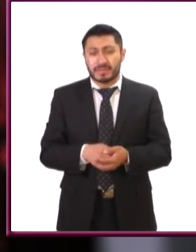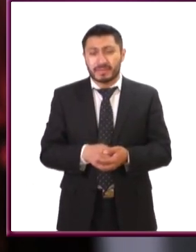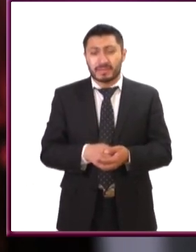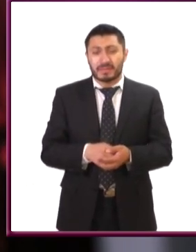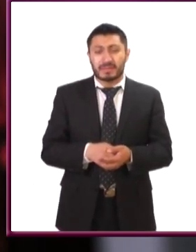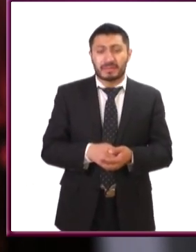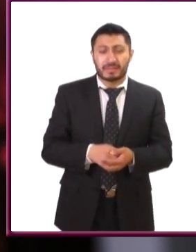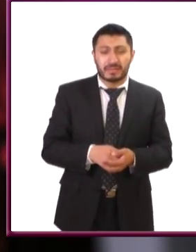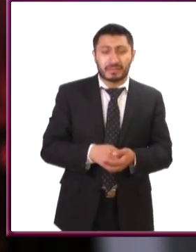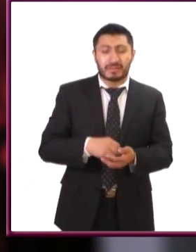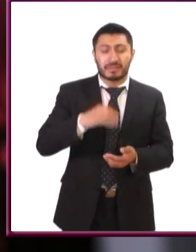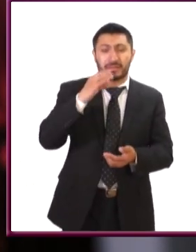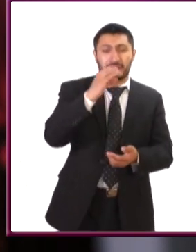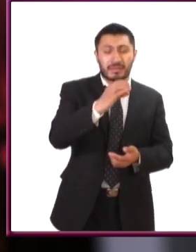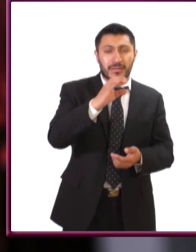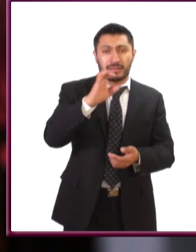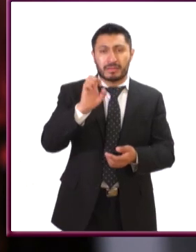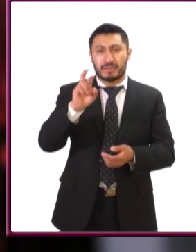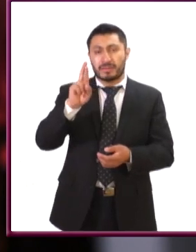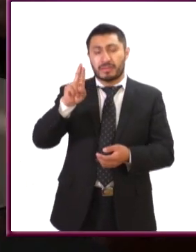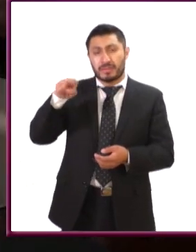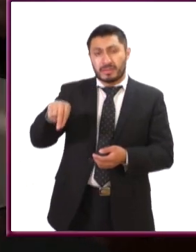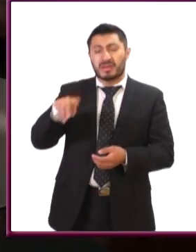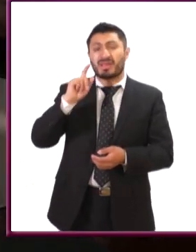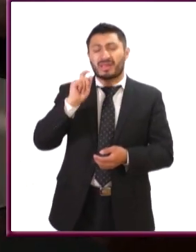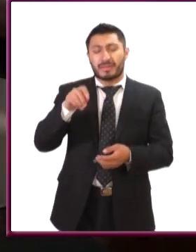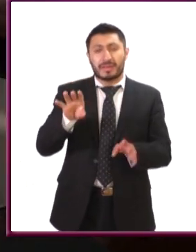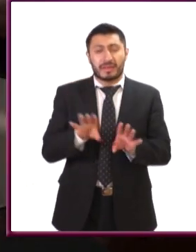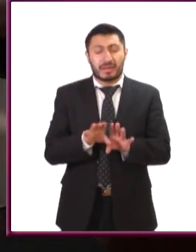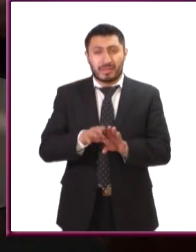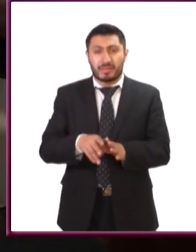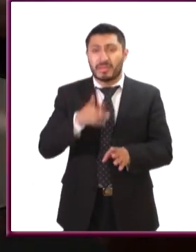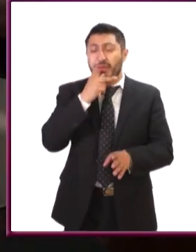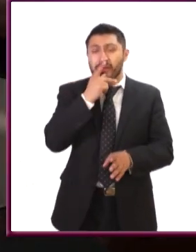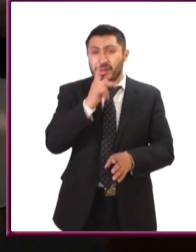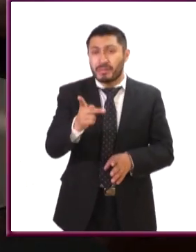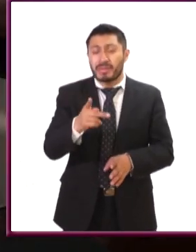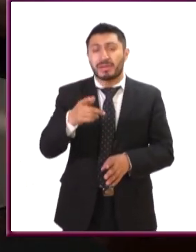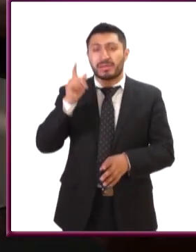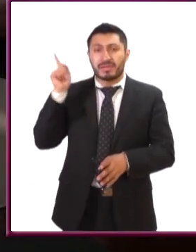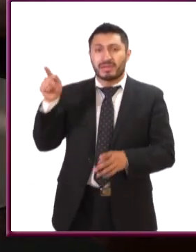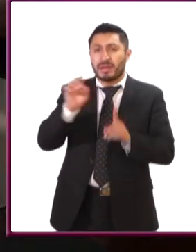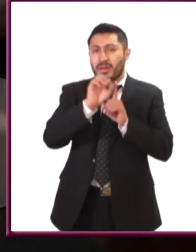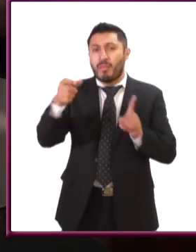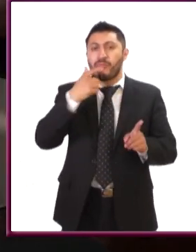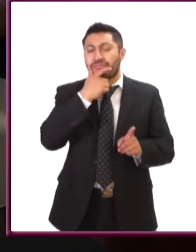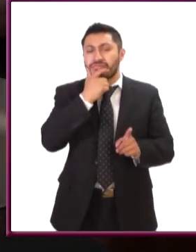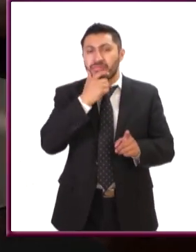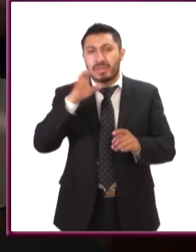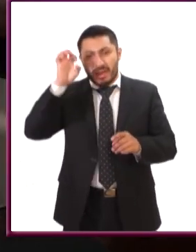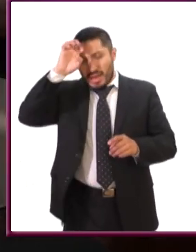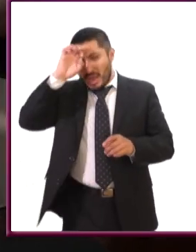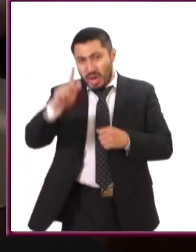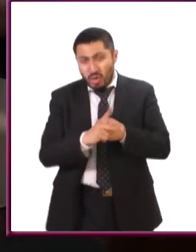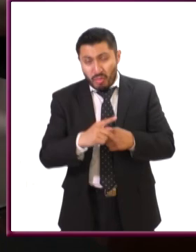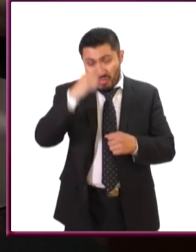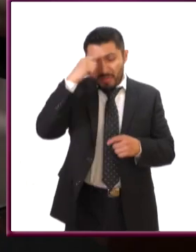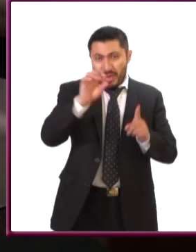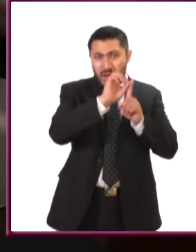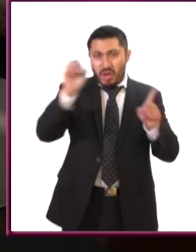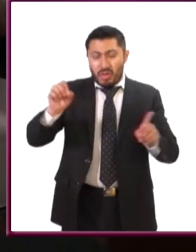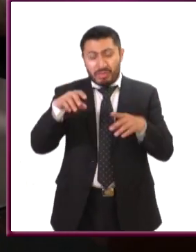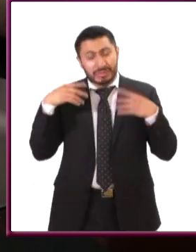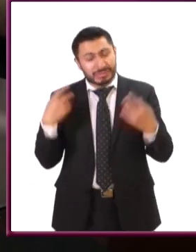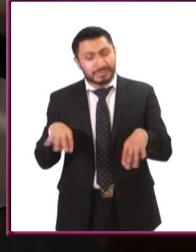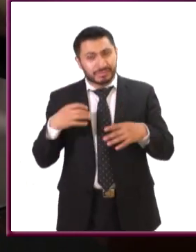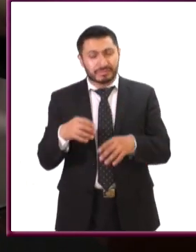CERN? El CERN. El CERN son las siglas de la Organización Europea para la Investigación Nuclear,